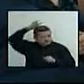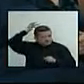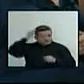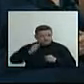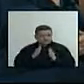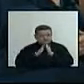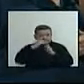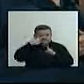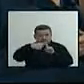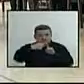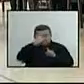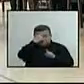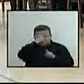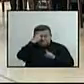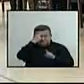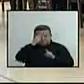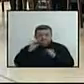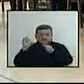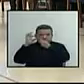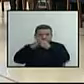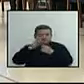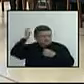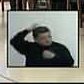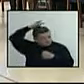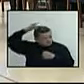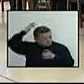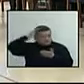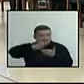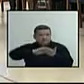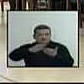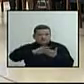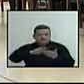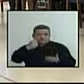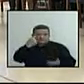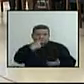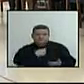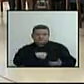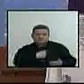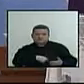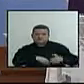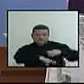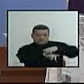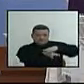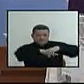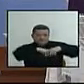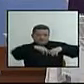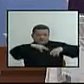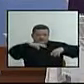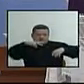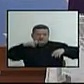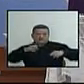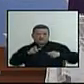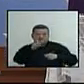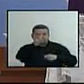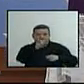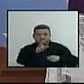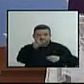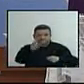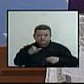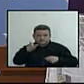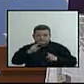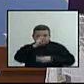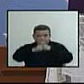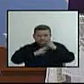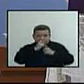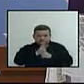Santa Iglesia Católica, la comunión de los santos, el perdón de los pecados, la resurrección de la carne